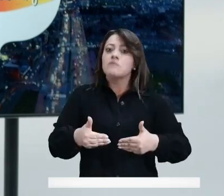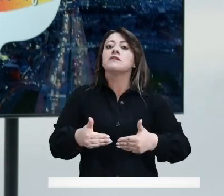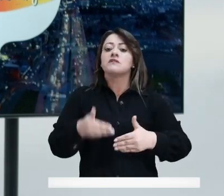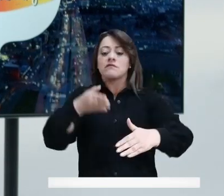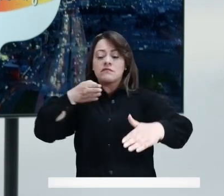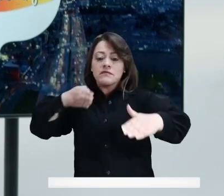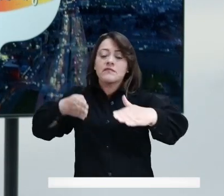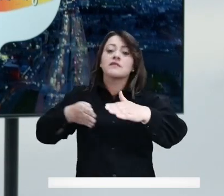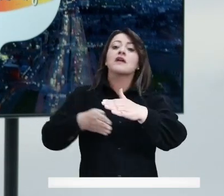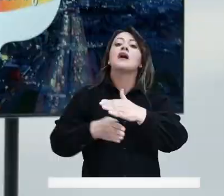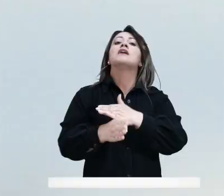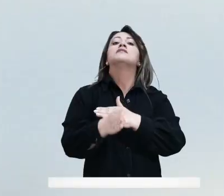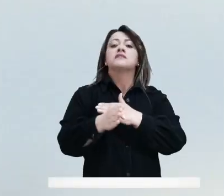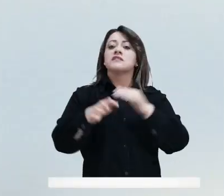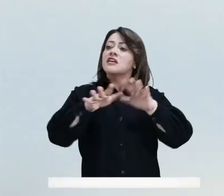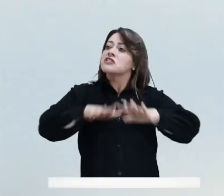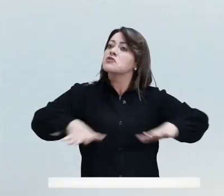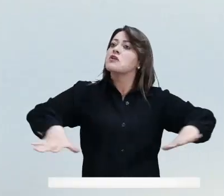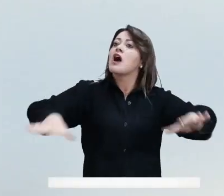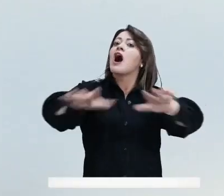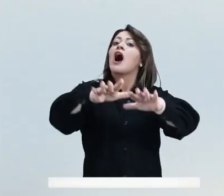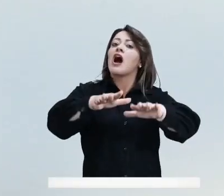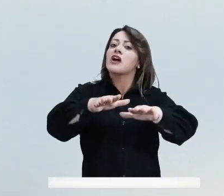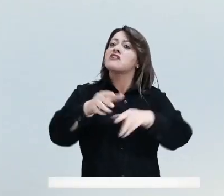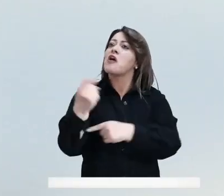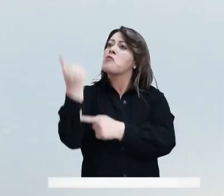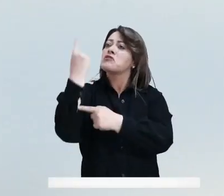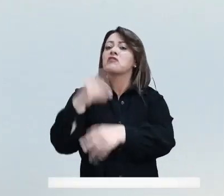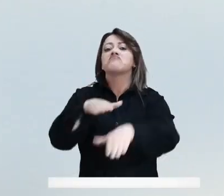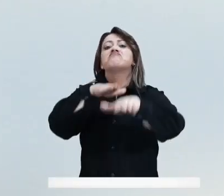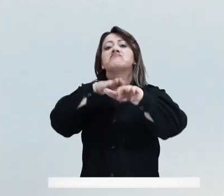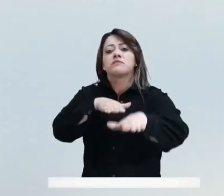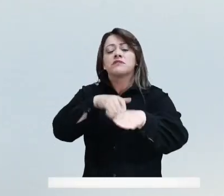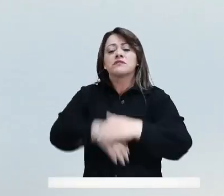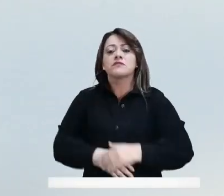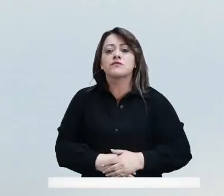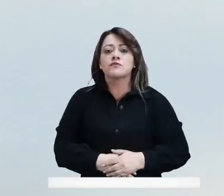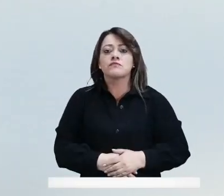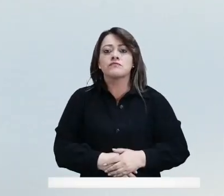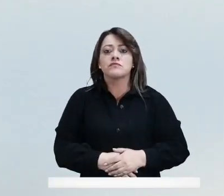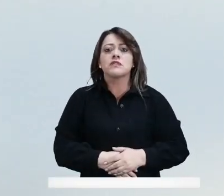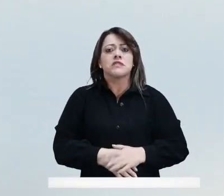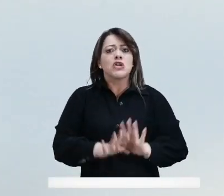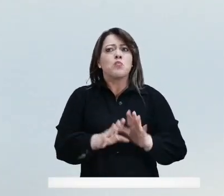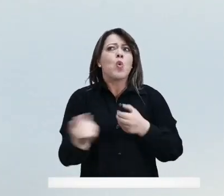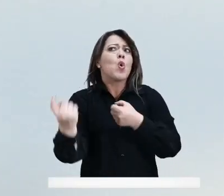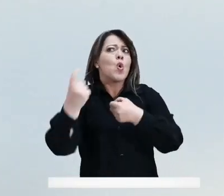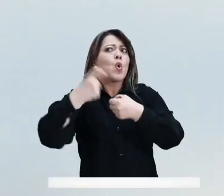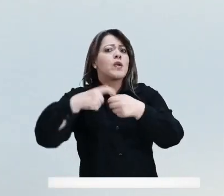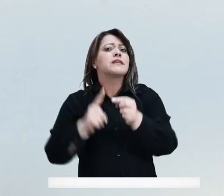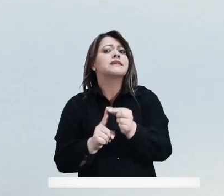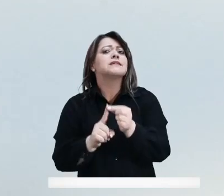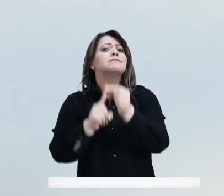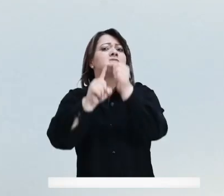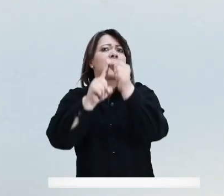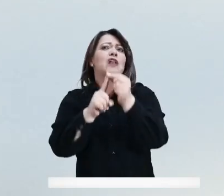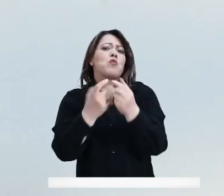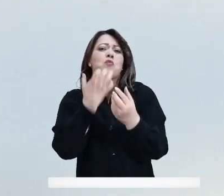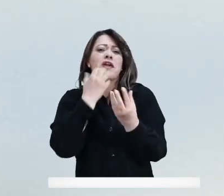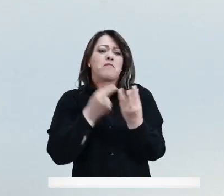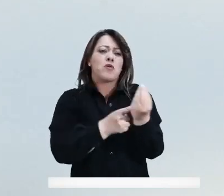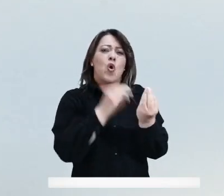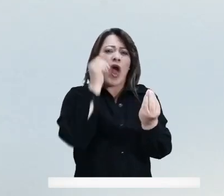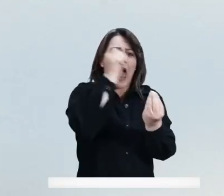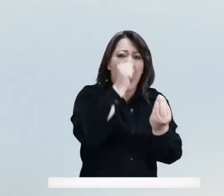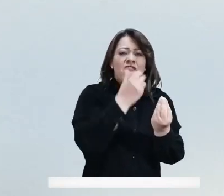tenga acceso a escenarios de representación política, así como una circunscripción especial, como están los afros y